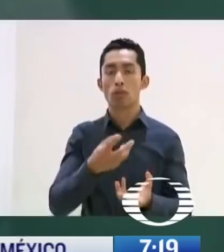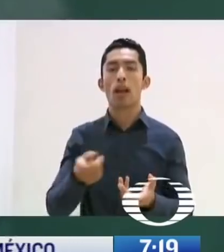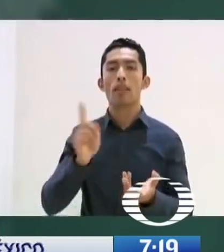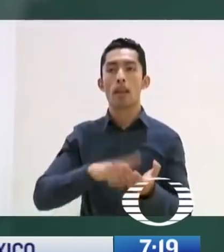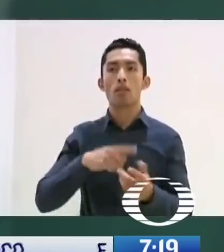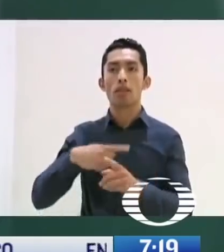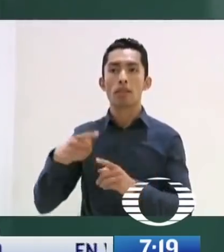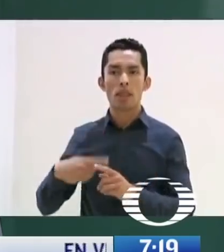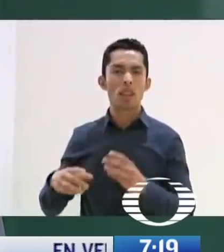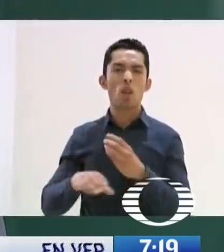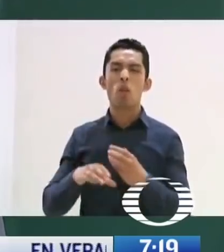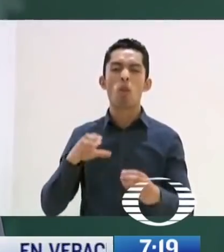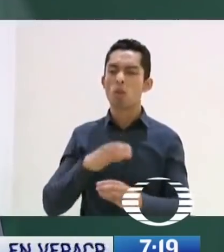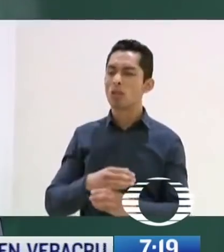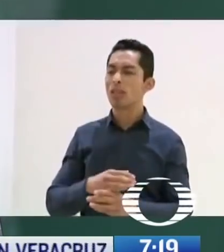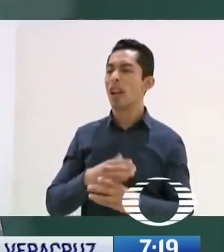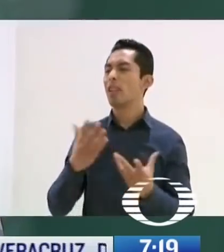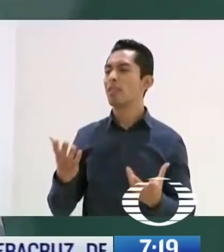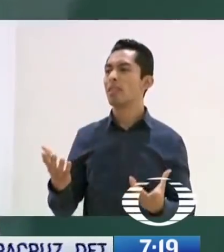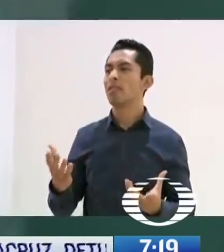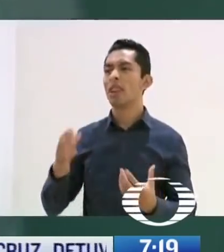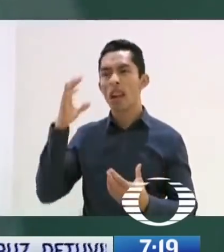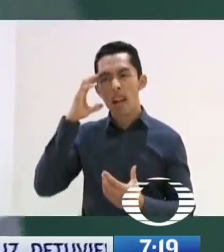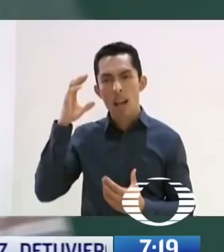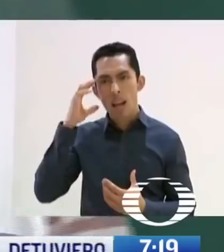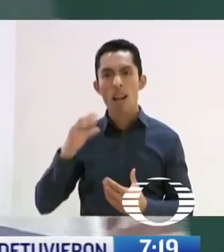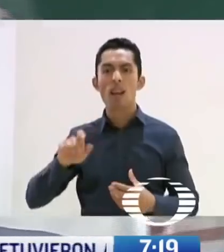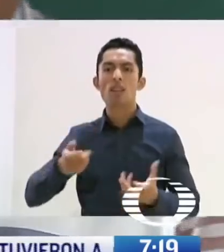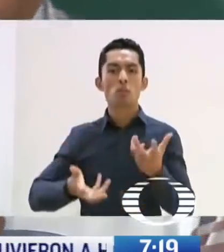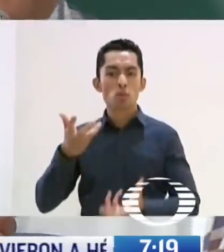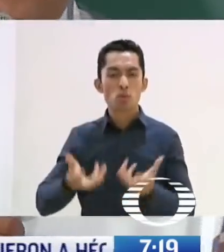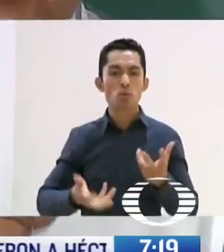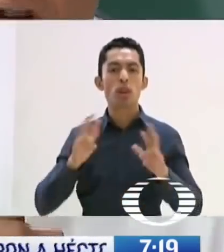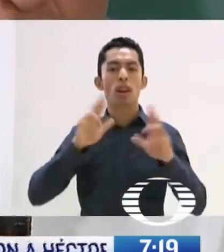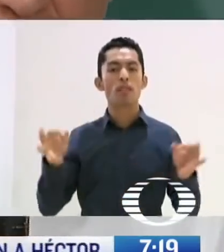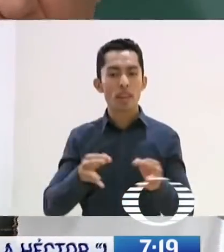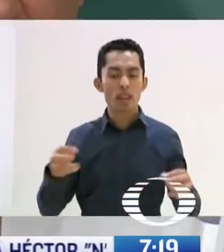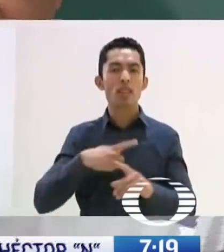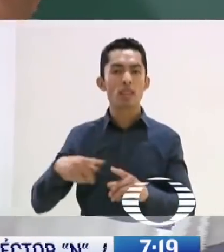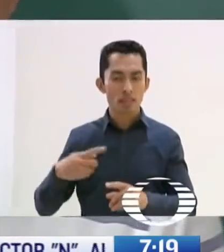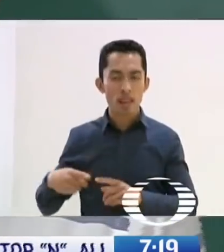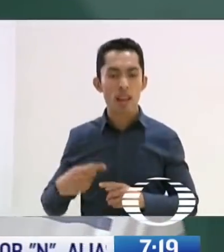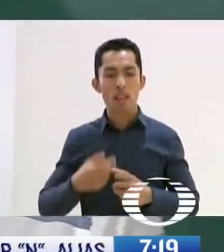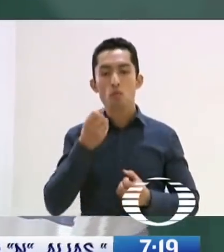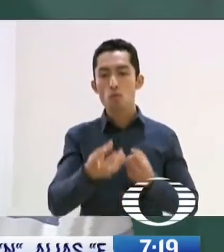enseres, es decir, camas, estufas, refrigeradores.